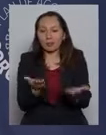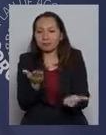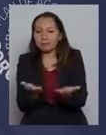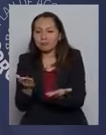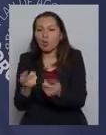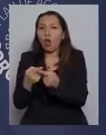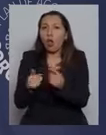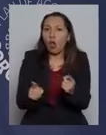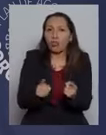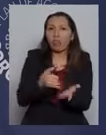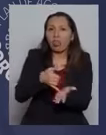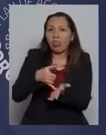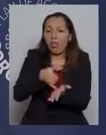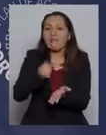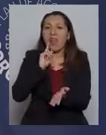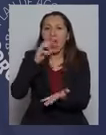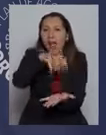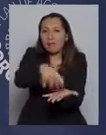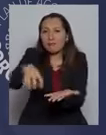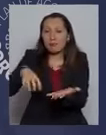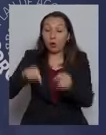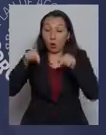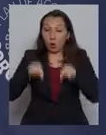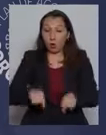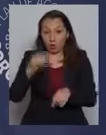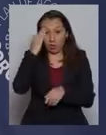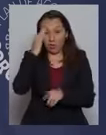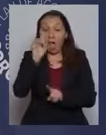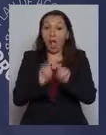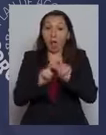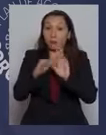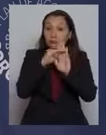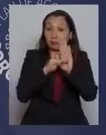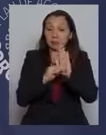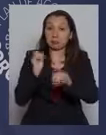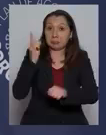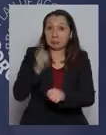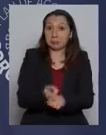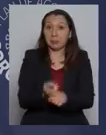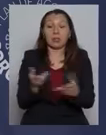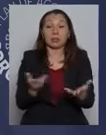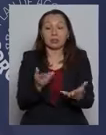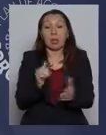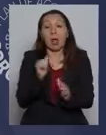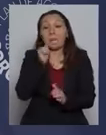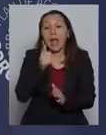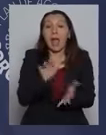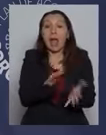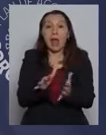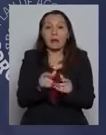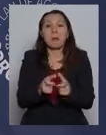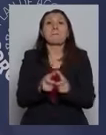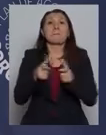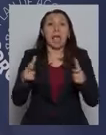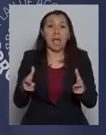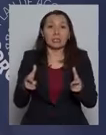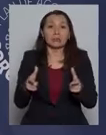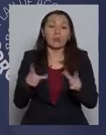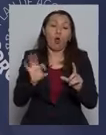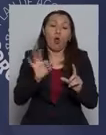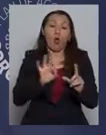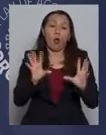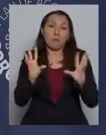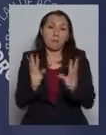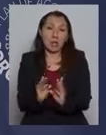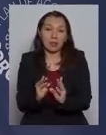otras vulnerabilidades. Es por eso que hoy día algunas medidas que hemos implementado, puede que mañana las incrementemos, puede que las